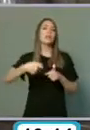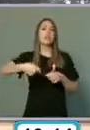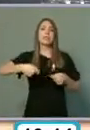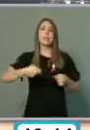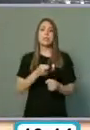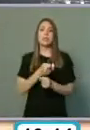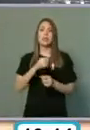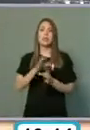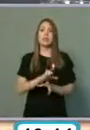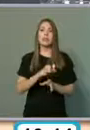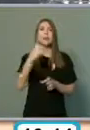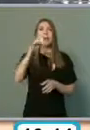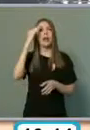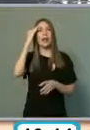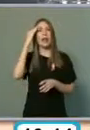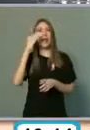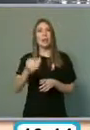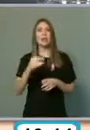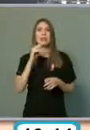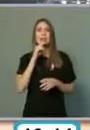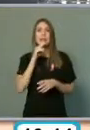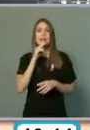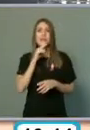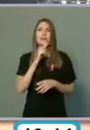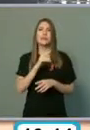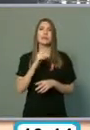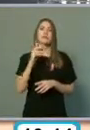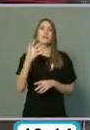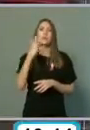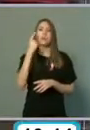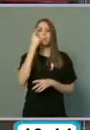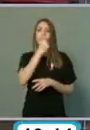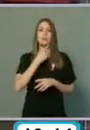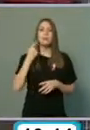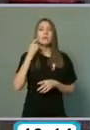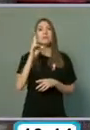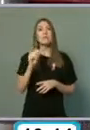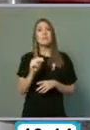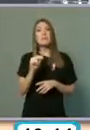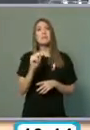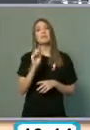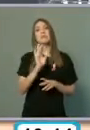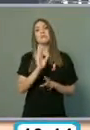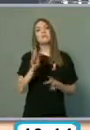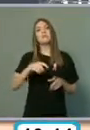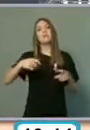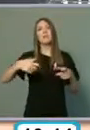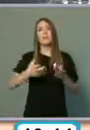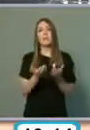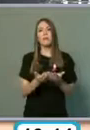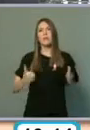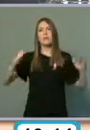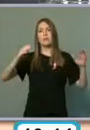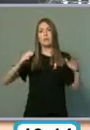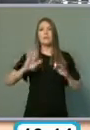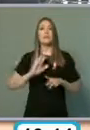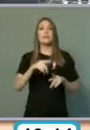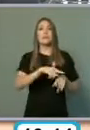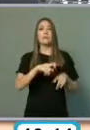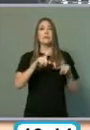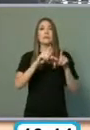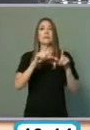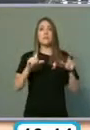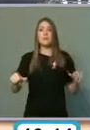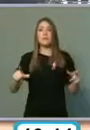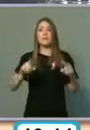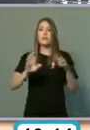Y de tiempo, Y de exactamente, tiempo. una hora. Si no, pues en cacerola y los vamos a ir tocando, ¿ok? De aquel lado ya los tenemos, Pam. Entonces vamos aquí